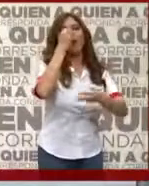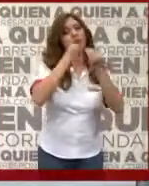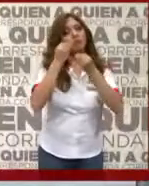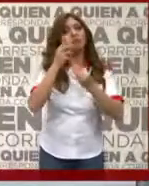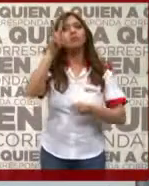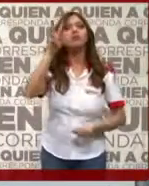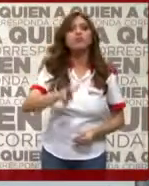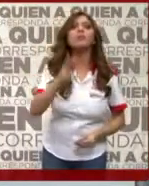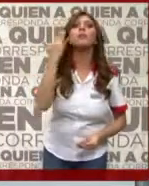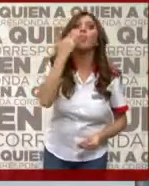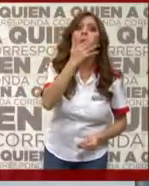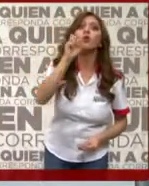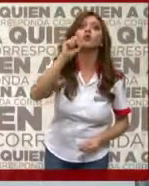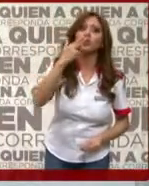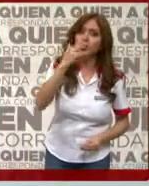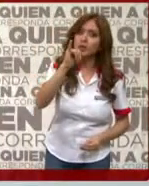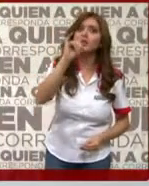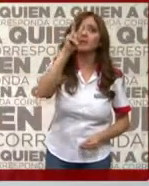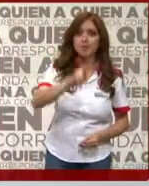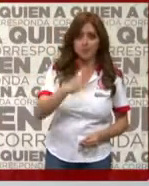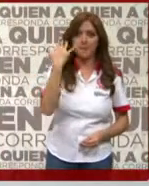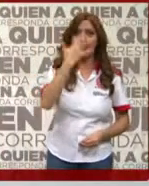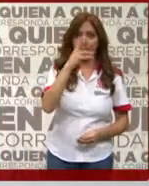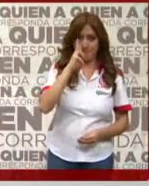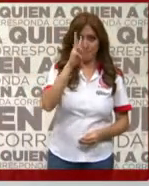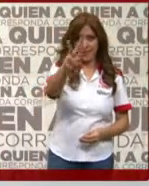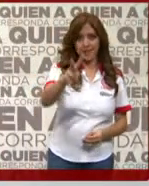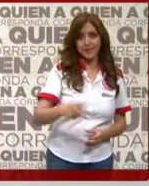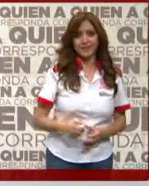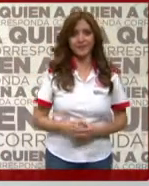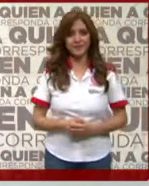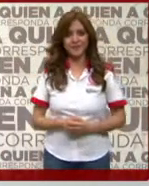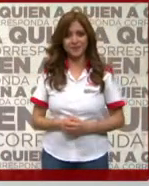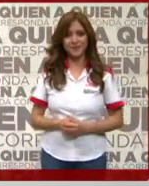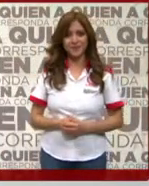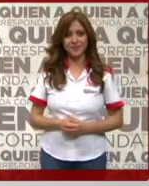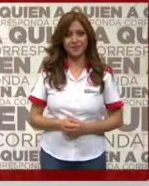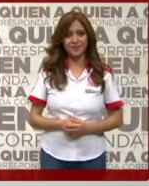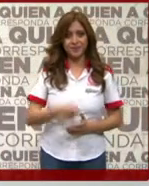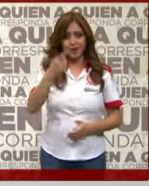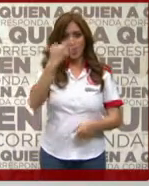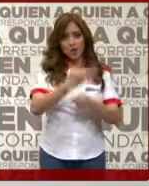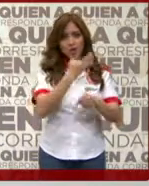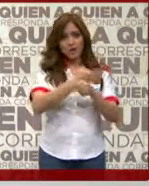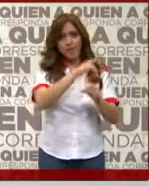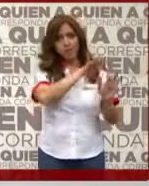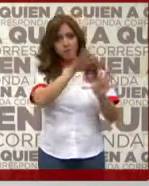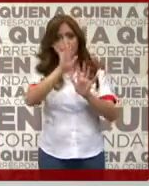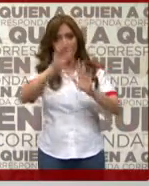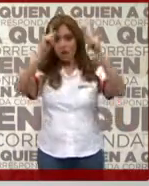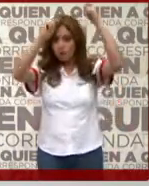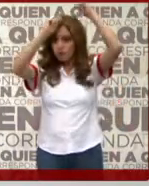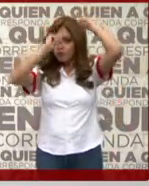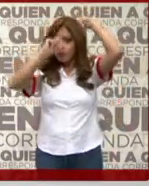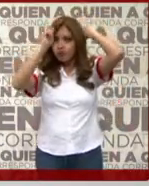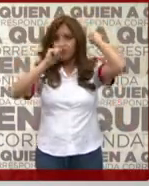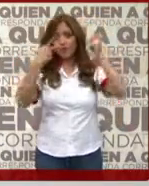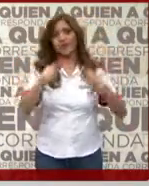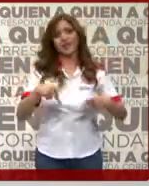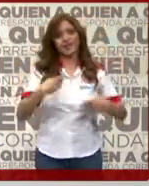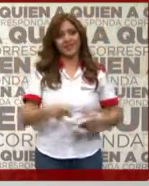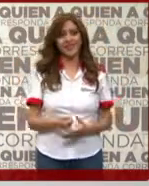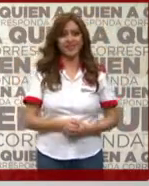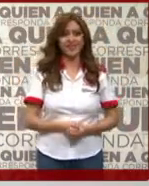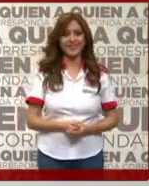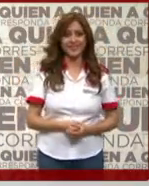Oigan, qué bueno está el sushi, ¿eh? Qué bárbaro. Mira, yo estoy viendo quiénes llegan a la gorra. A la gorra ni quien le corra.